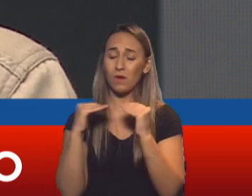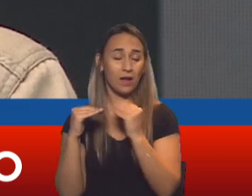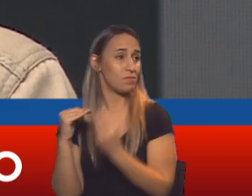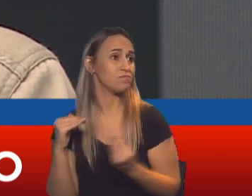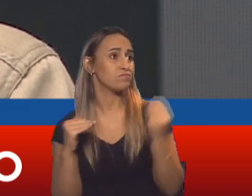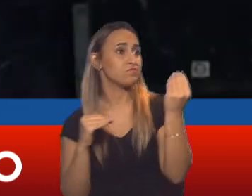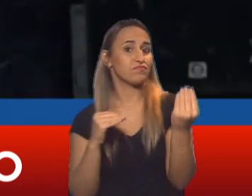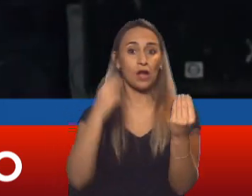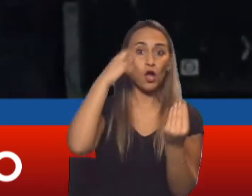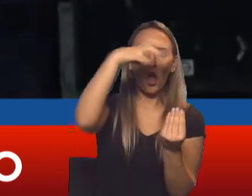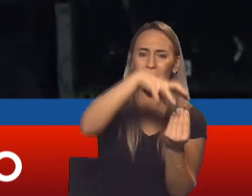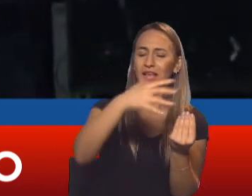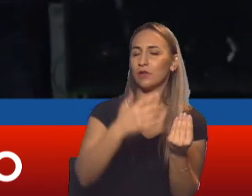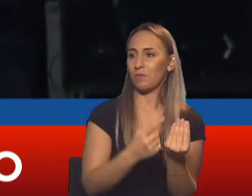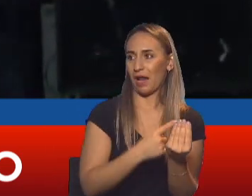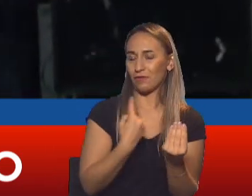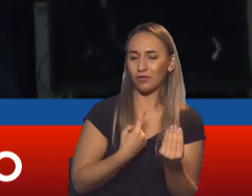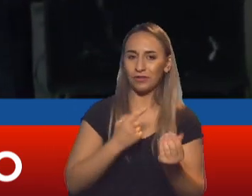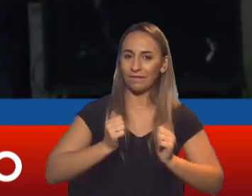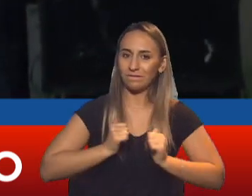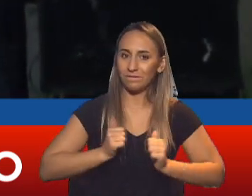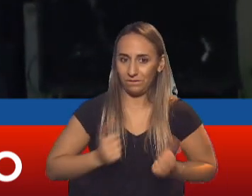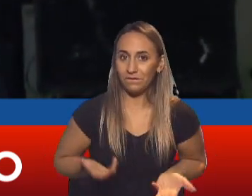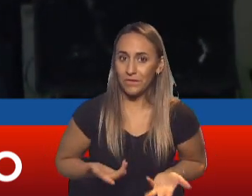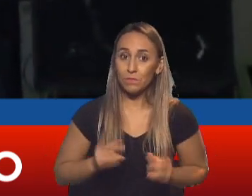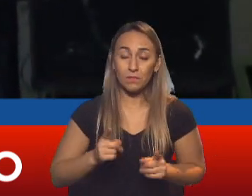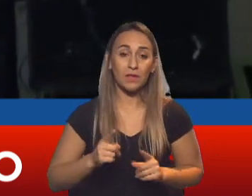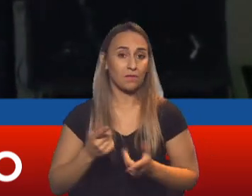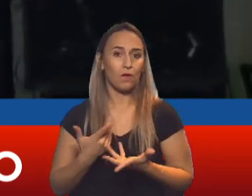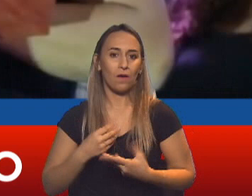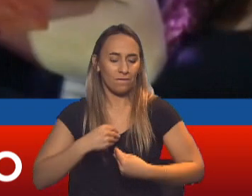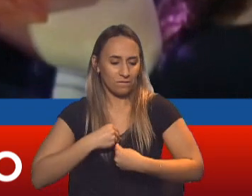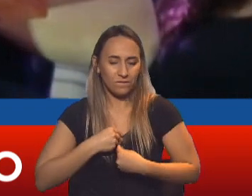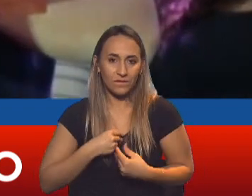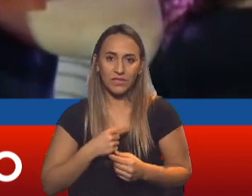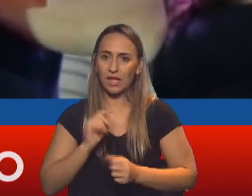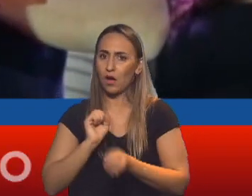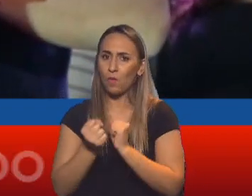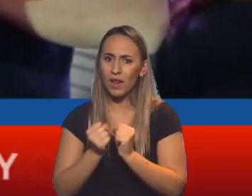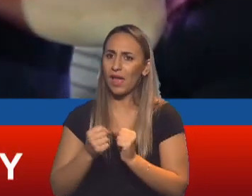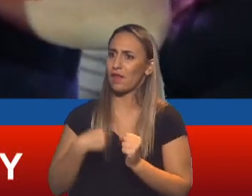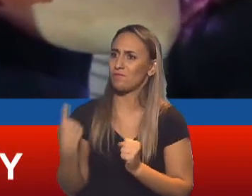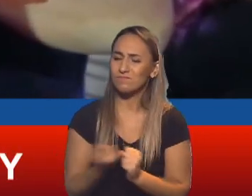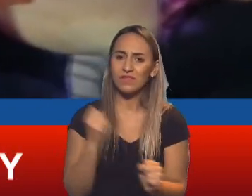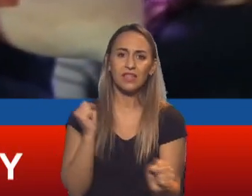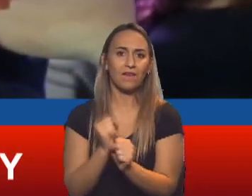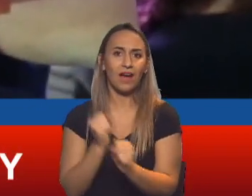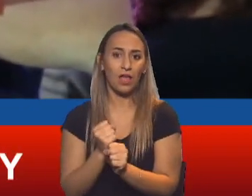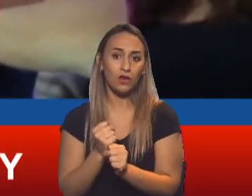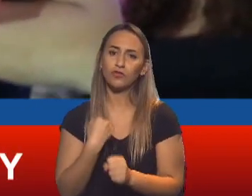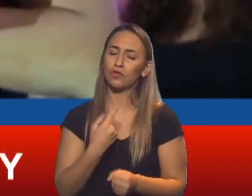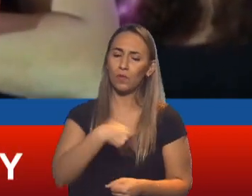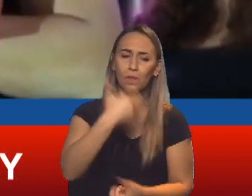gran expectativa, porque también refleja las aspiraciones del pueblo trabajador, ¿no? Nosotros vamos a jurar por nuestro pueblo